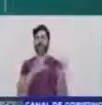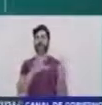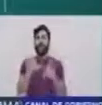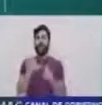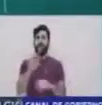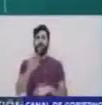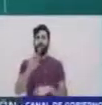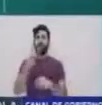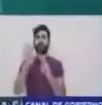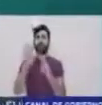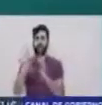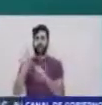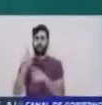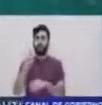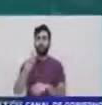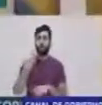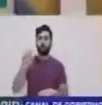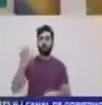...628.3...